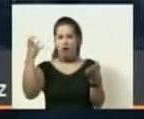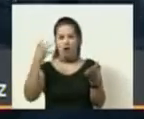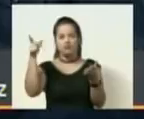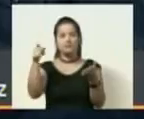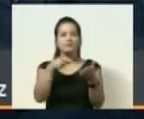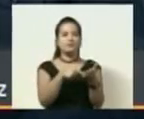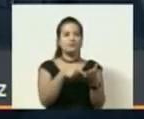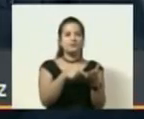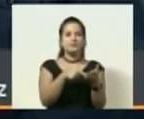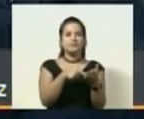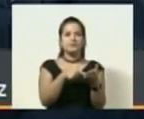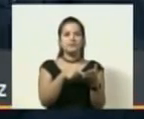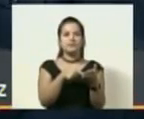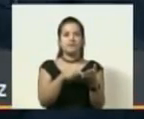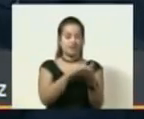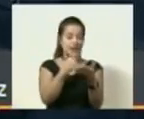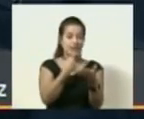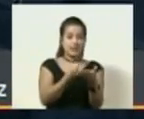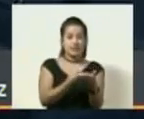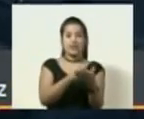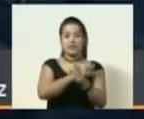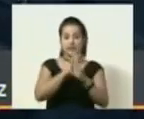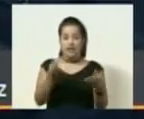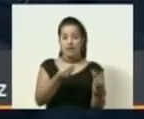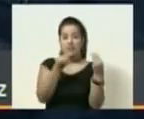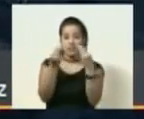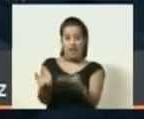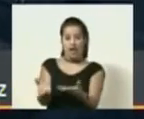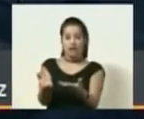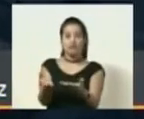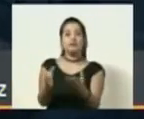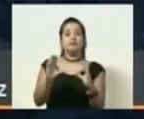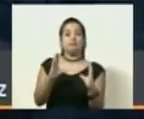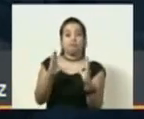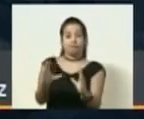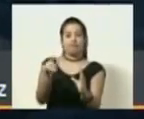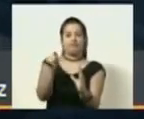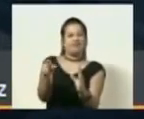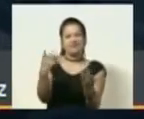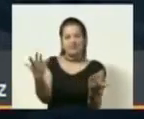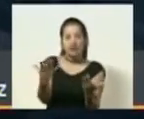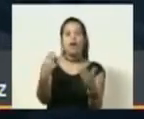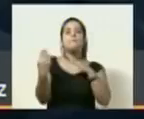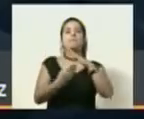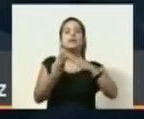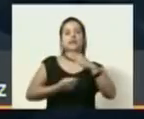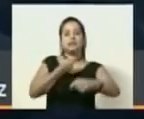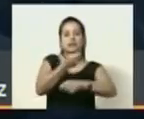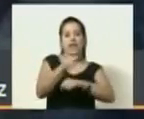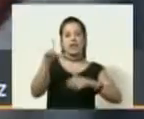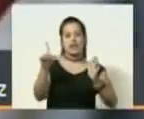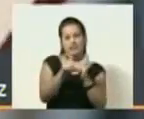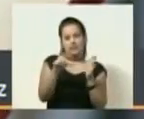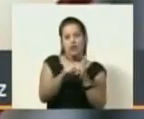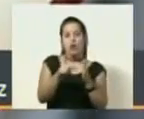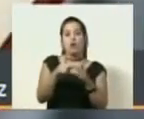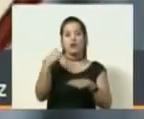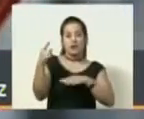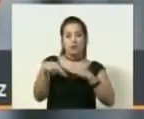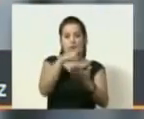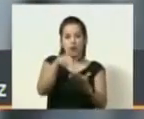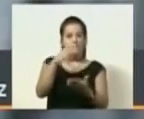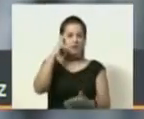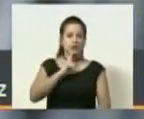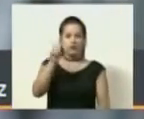Su despacho. Se otorga el título de bachiller de la República Bolivariana de Venezuela gracias a la